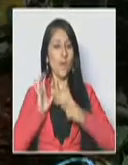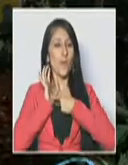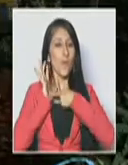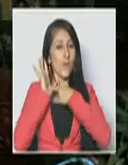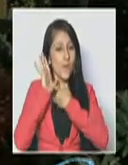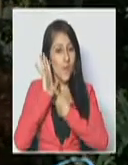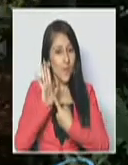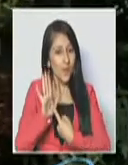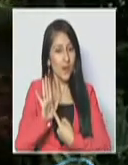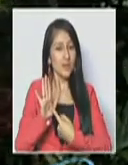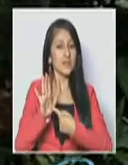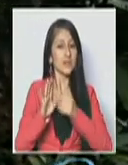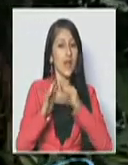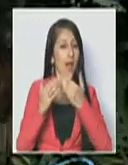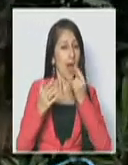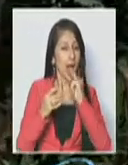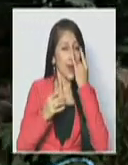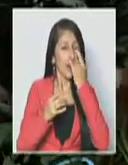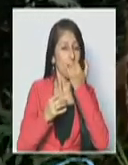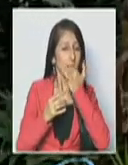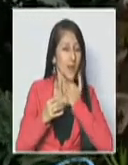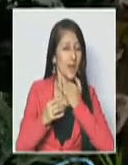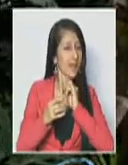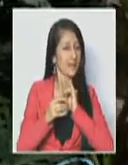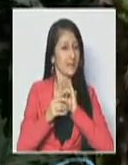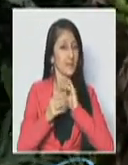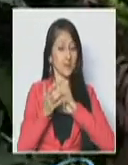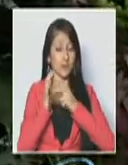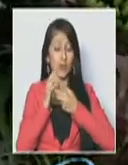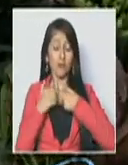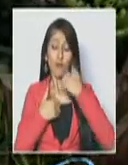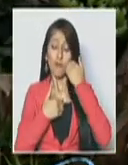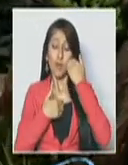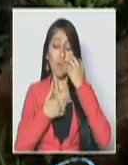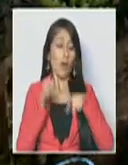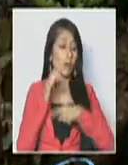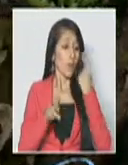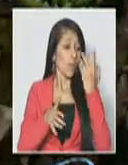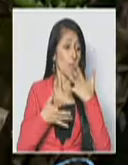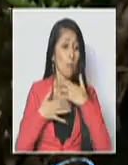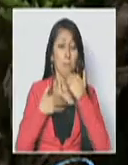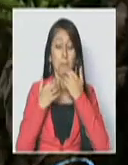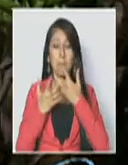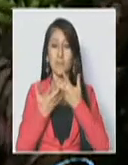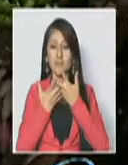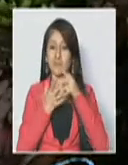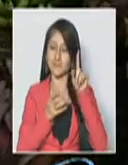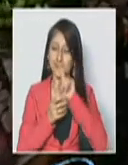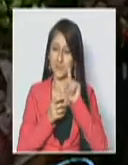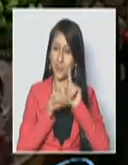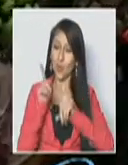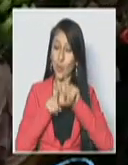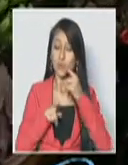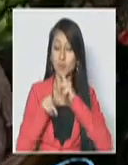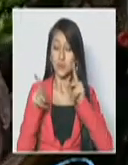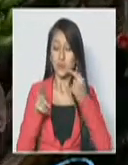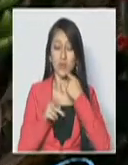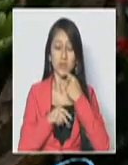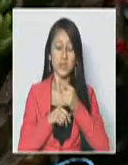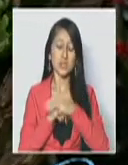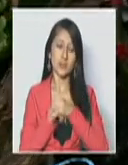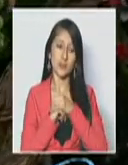proceso de toxicidad la enfermedad no llega gratis porque hay personas que son tan tan